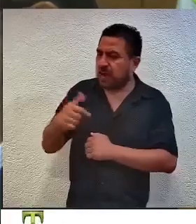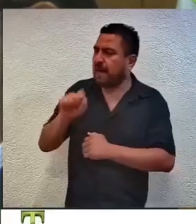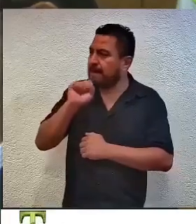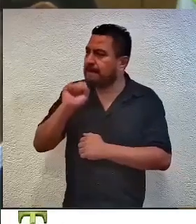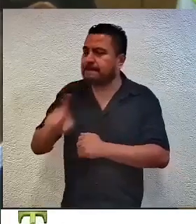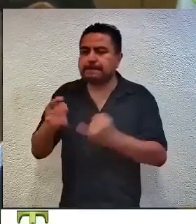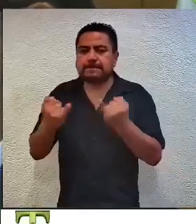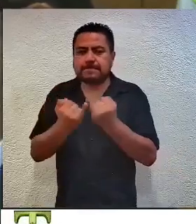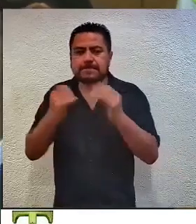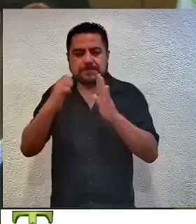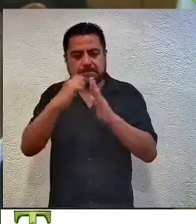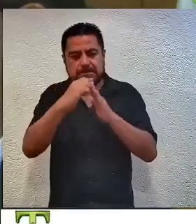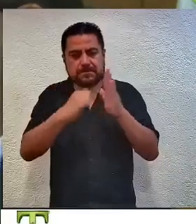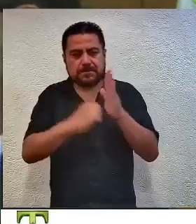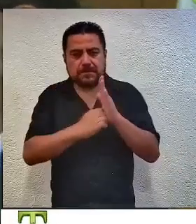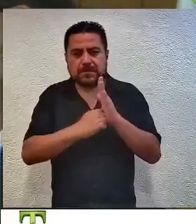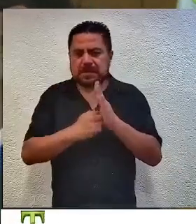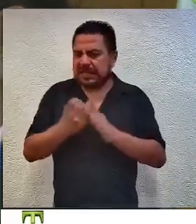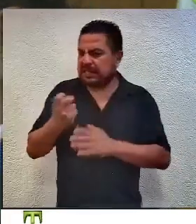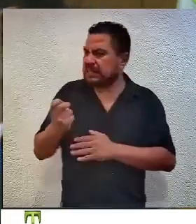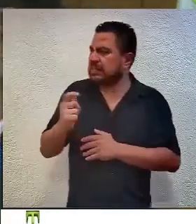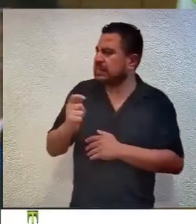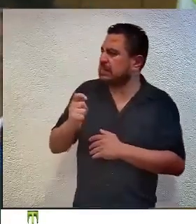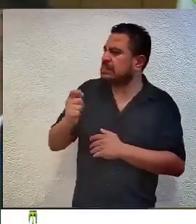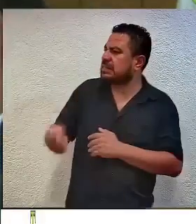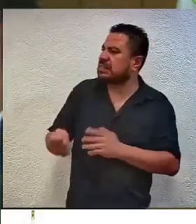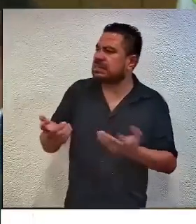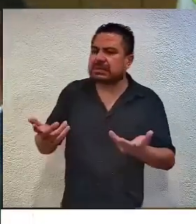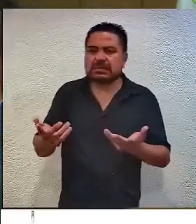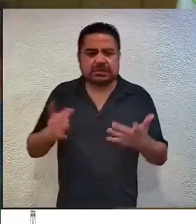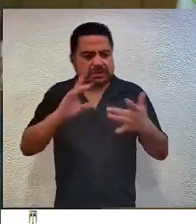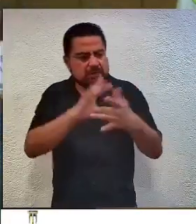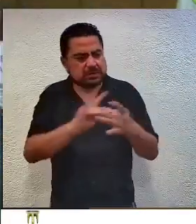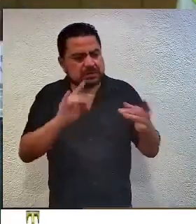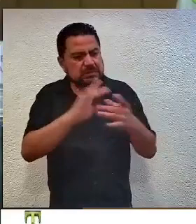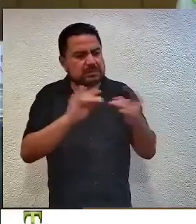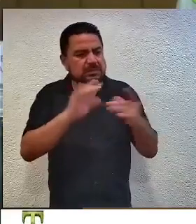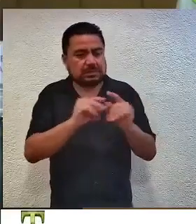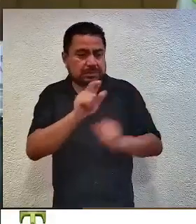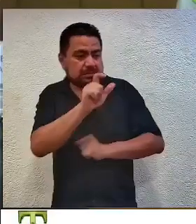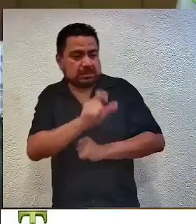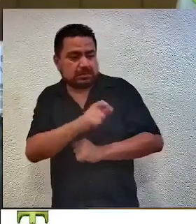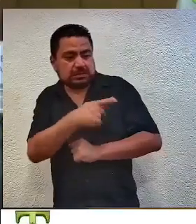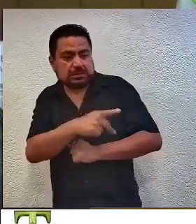mismos estatutos. Esto es, señala que la conducta